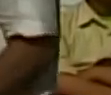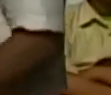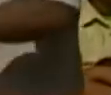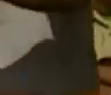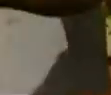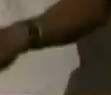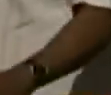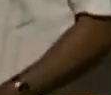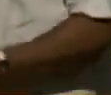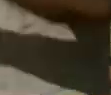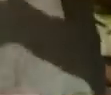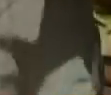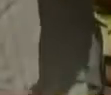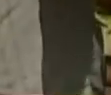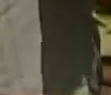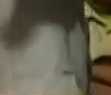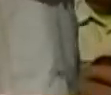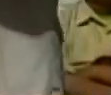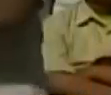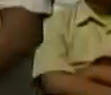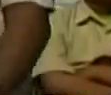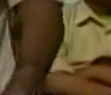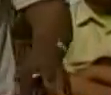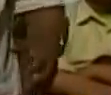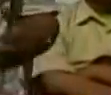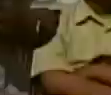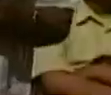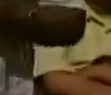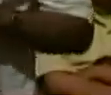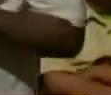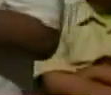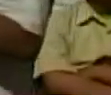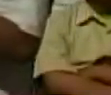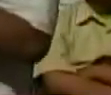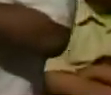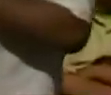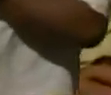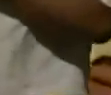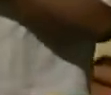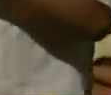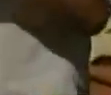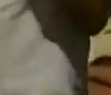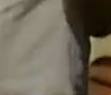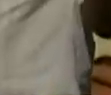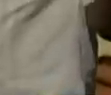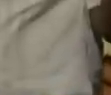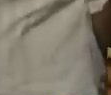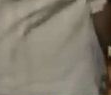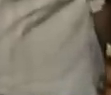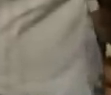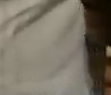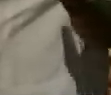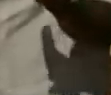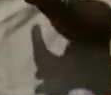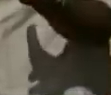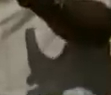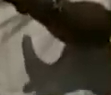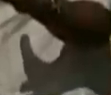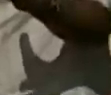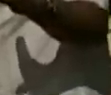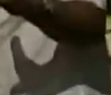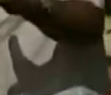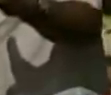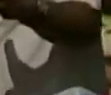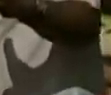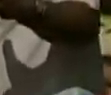Internacional, al Banco Mundial, y ellos nos dan una cantidad de millones de dólares para nosotros seguir adelante, pero vendemos al país. Eso